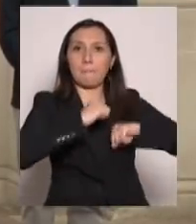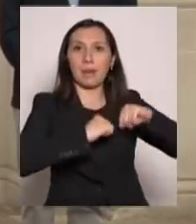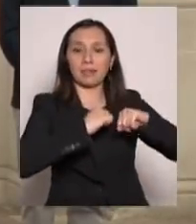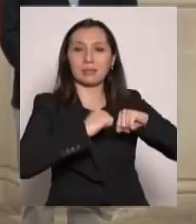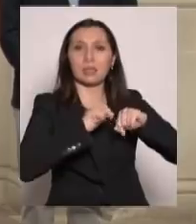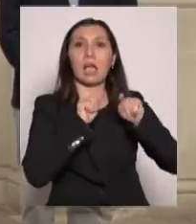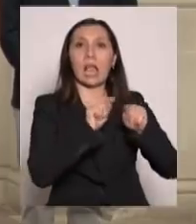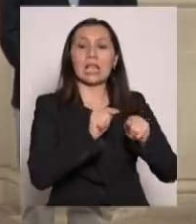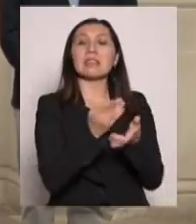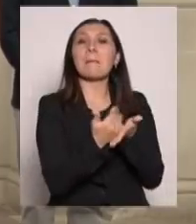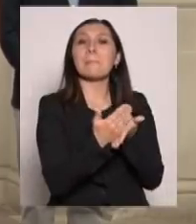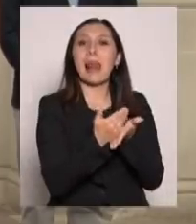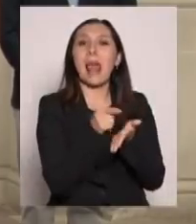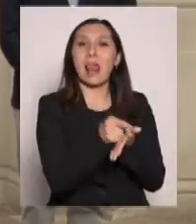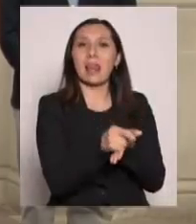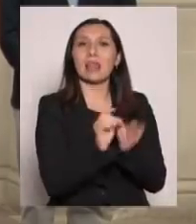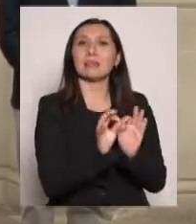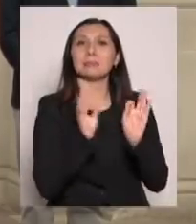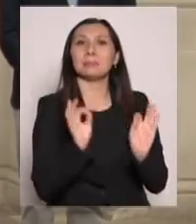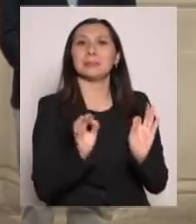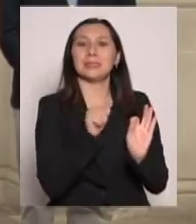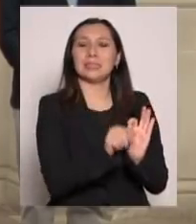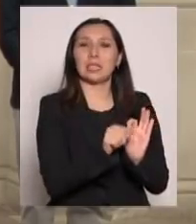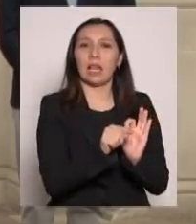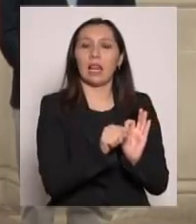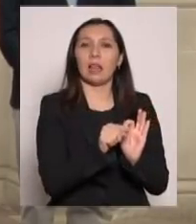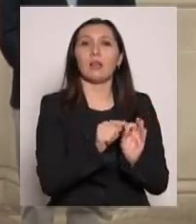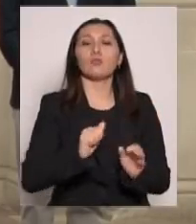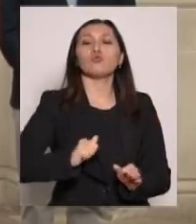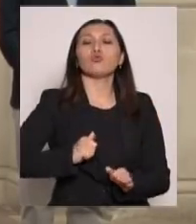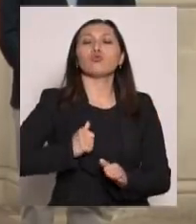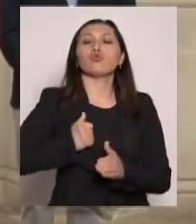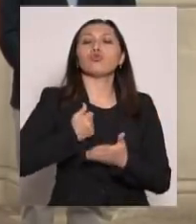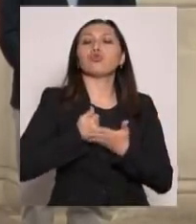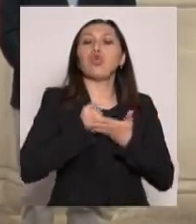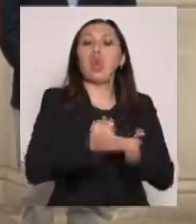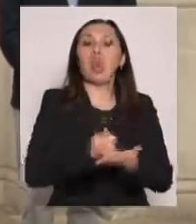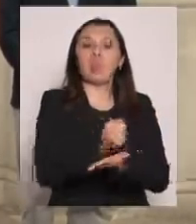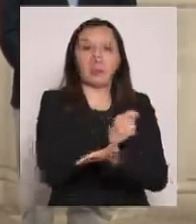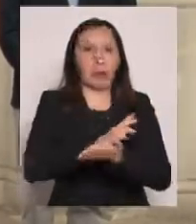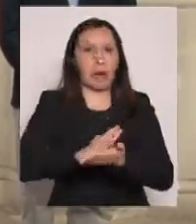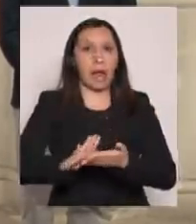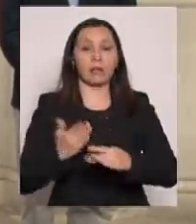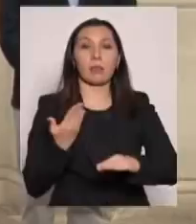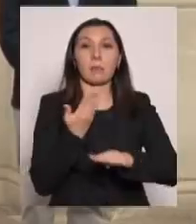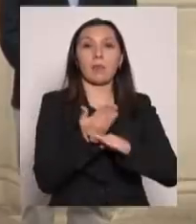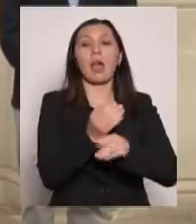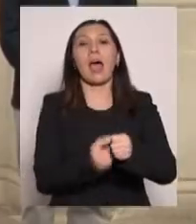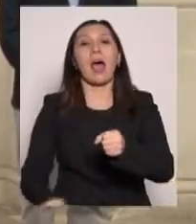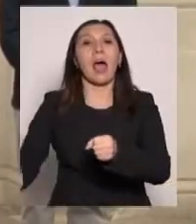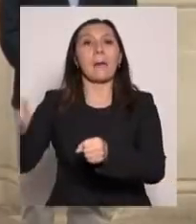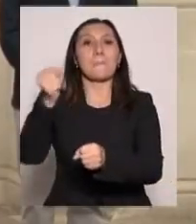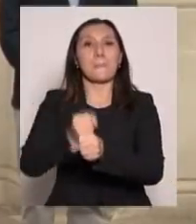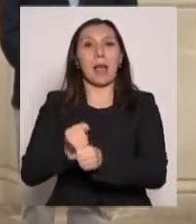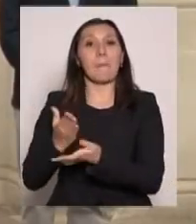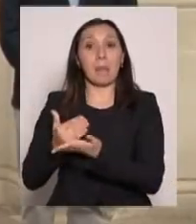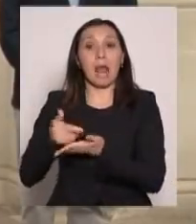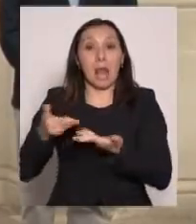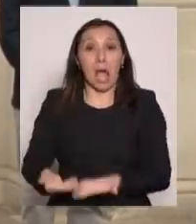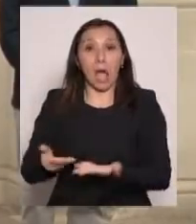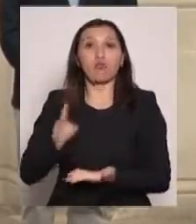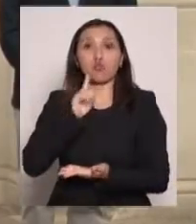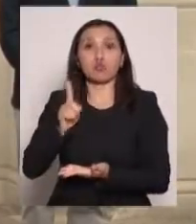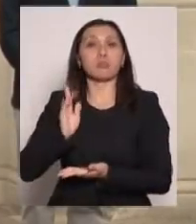este plan de solidaridad totalmente gratuito que reemplazará al plan que